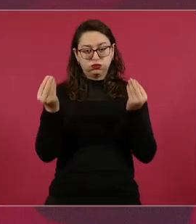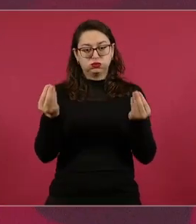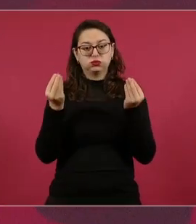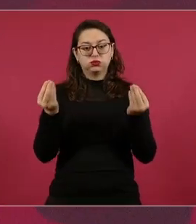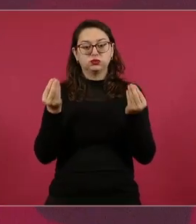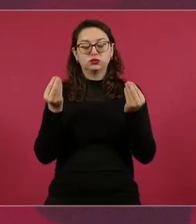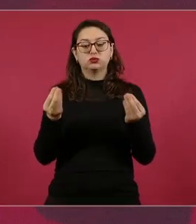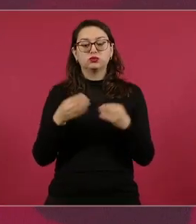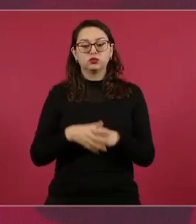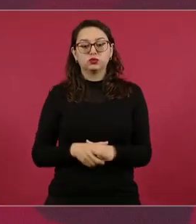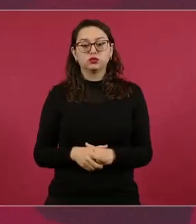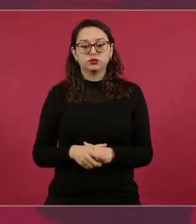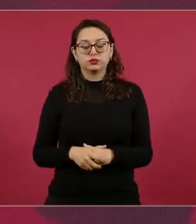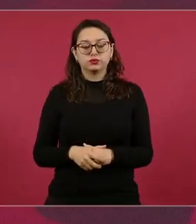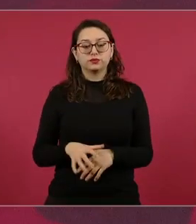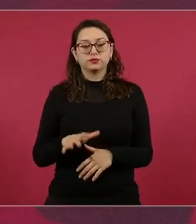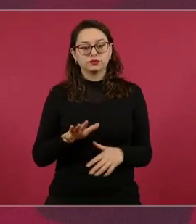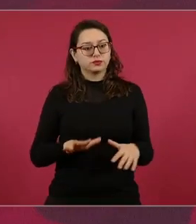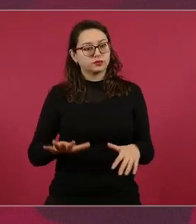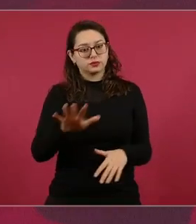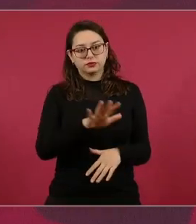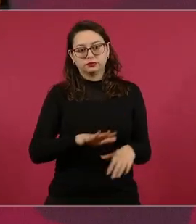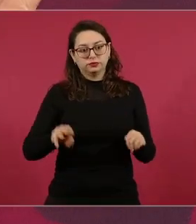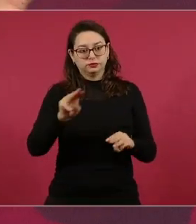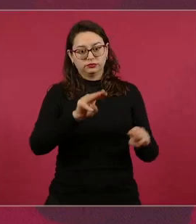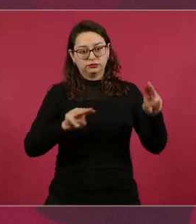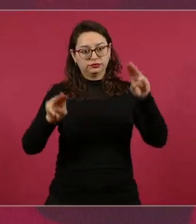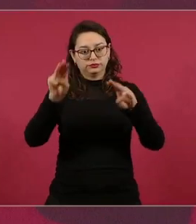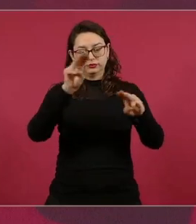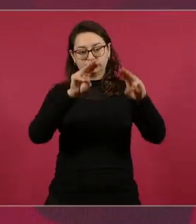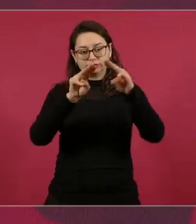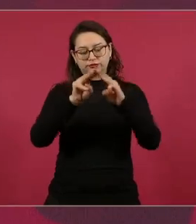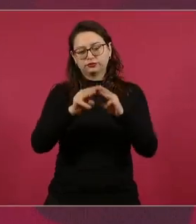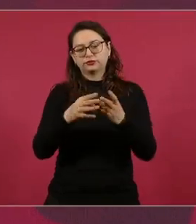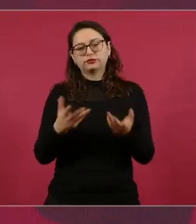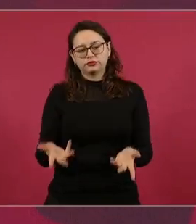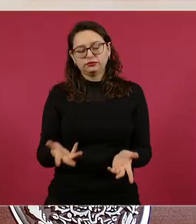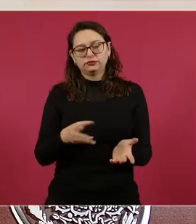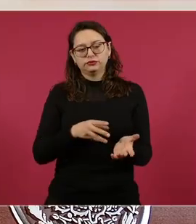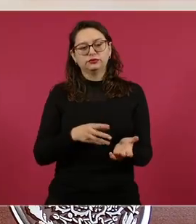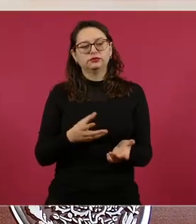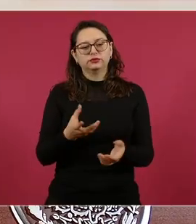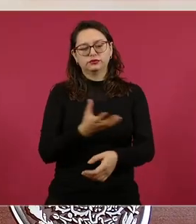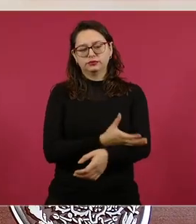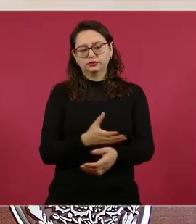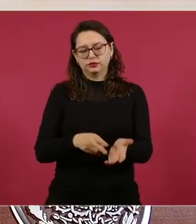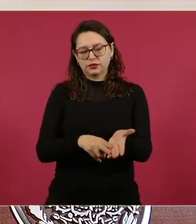en la zona carbonífera, por ahí era él.